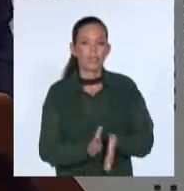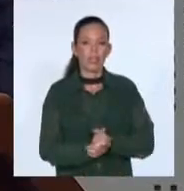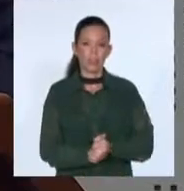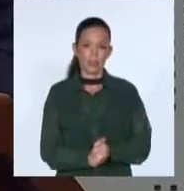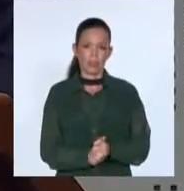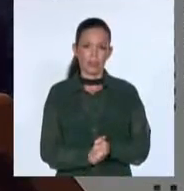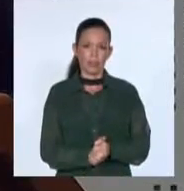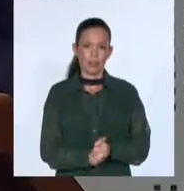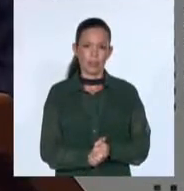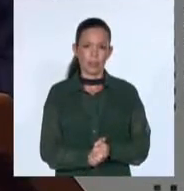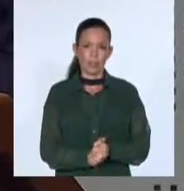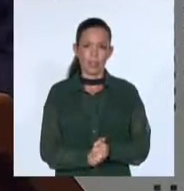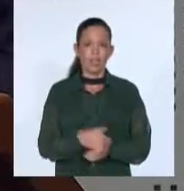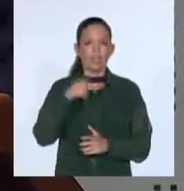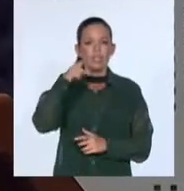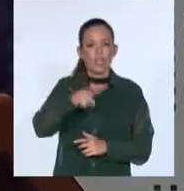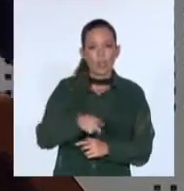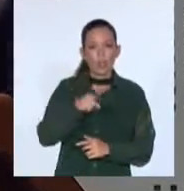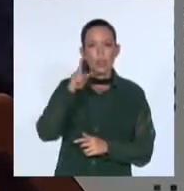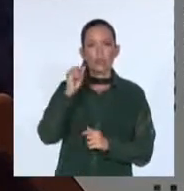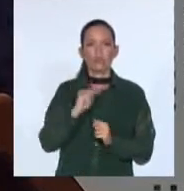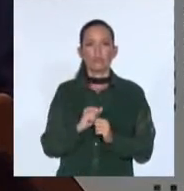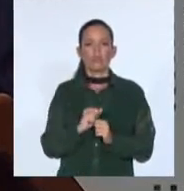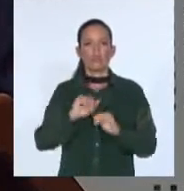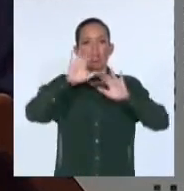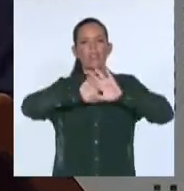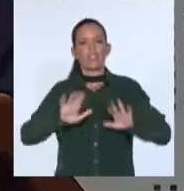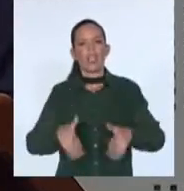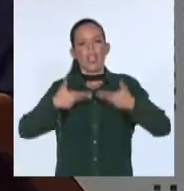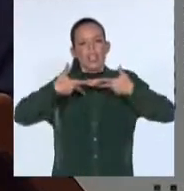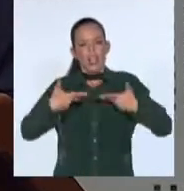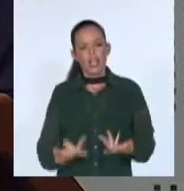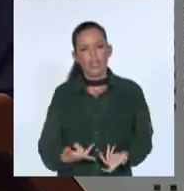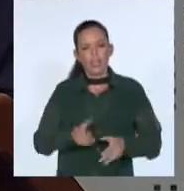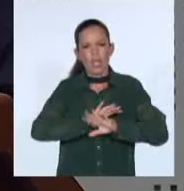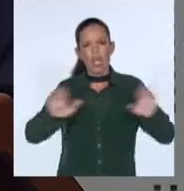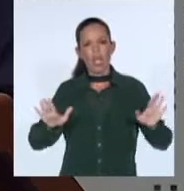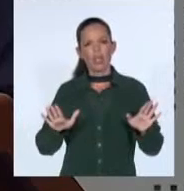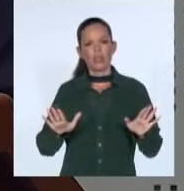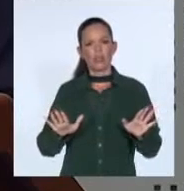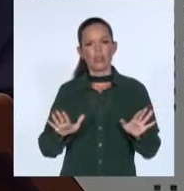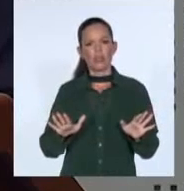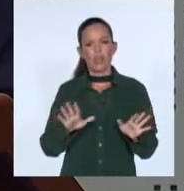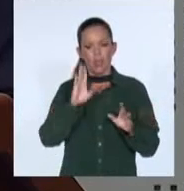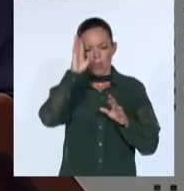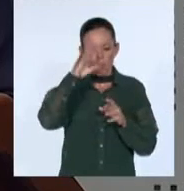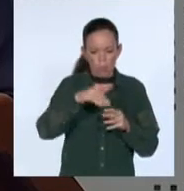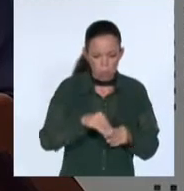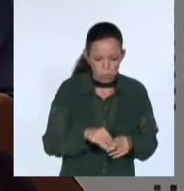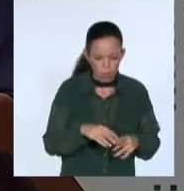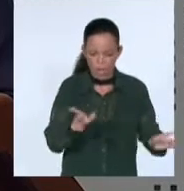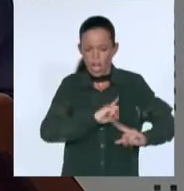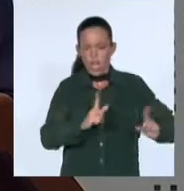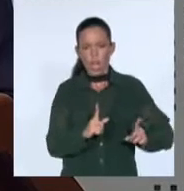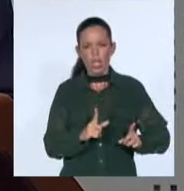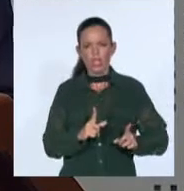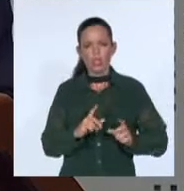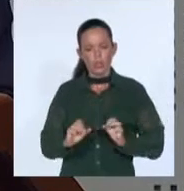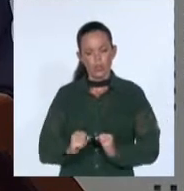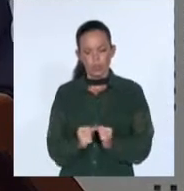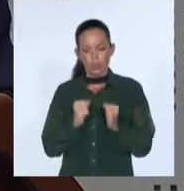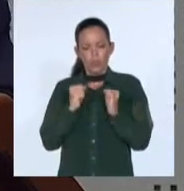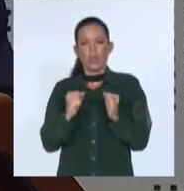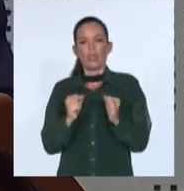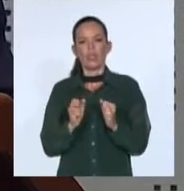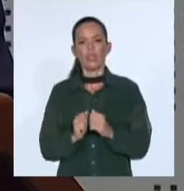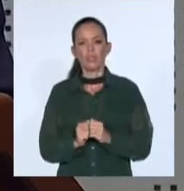se doblega, se levanta y dice basta de tanta injusticia? ¿Por qué no va a poder cambiar esta realidad?